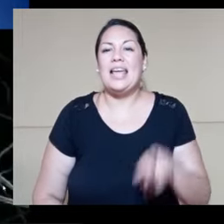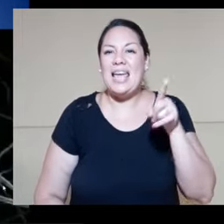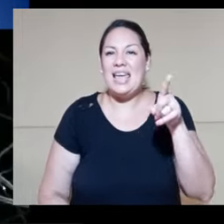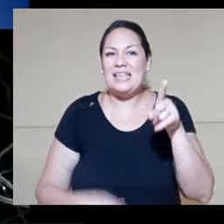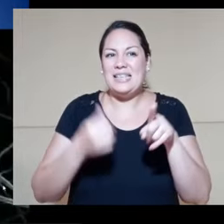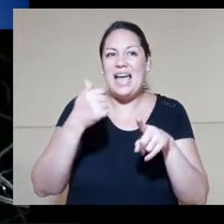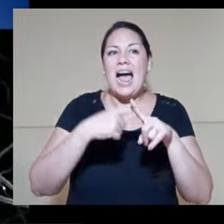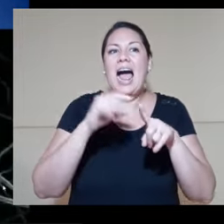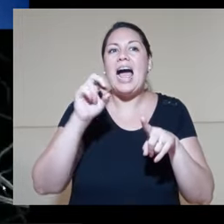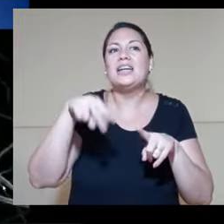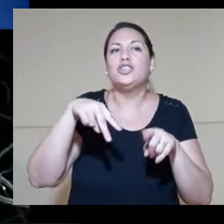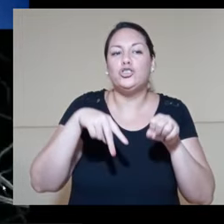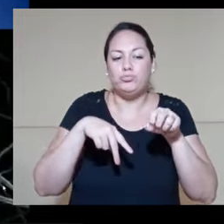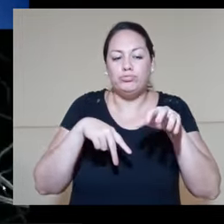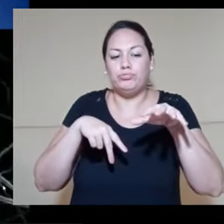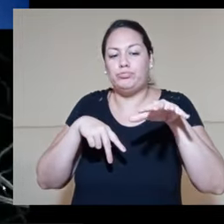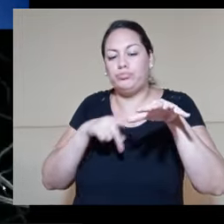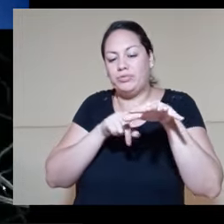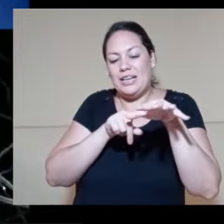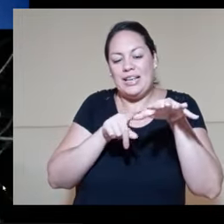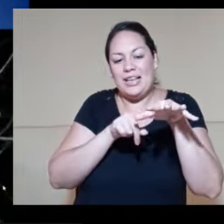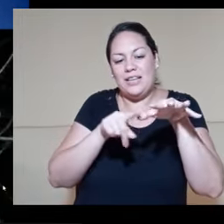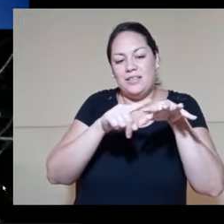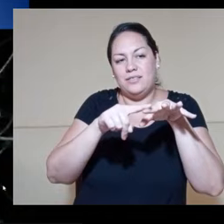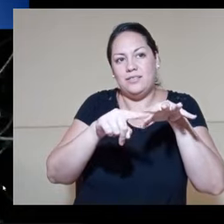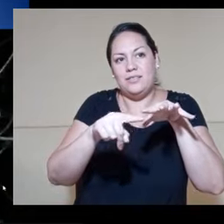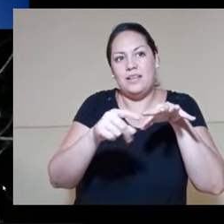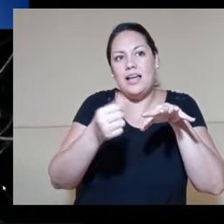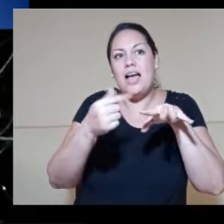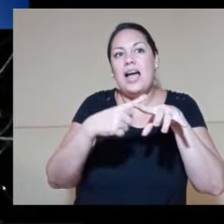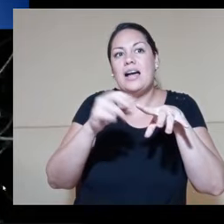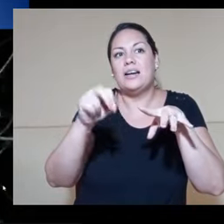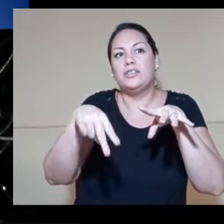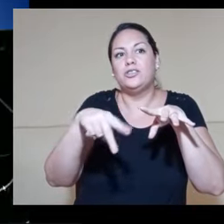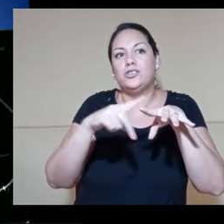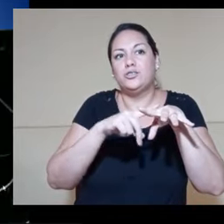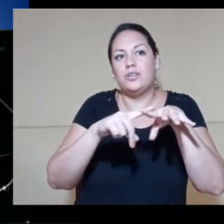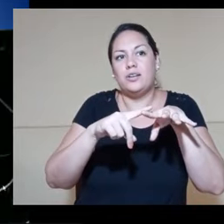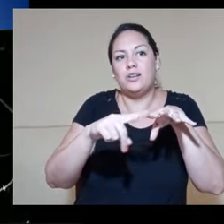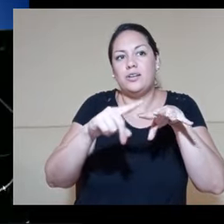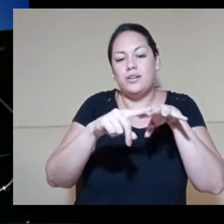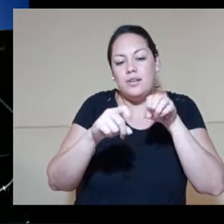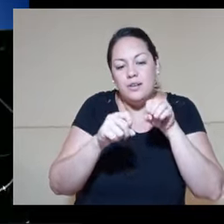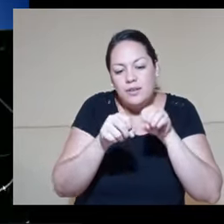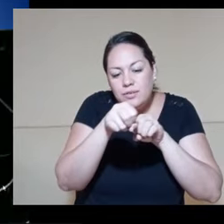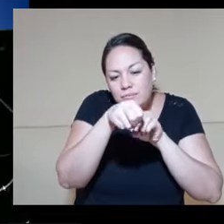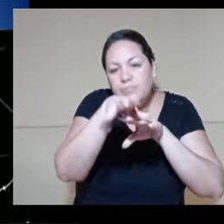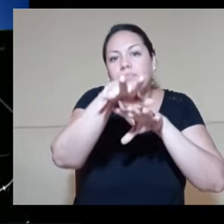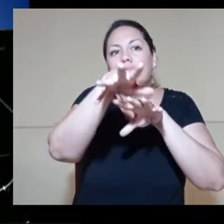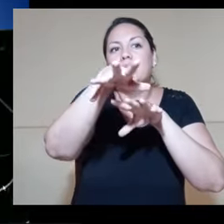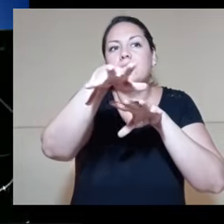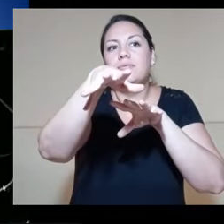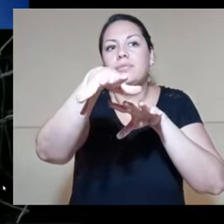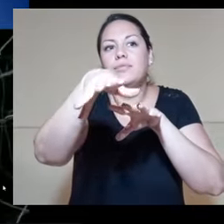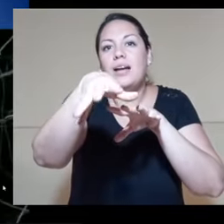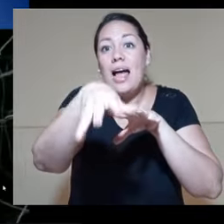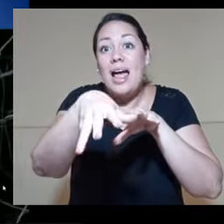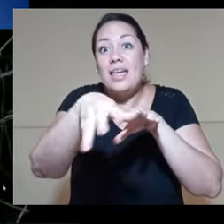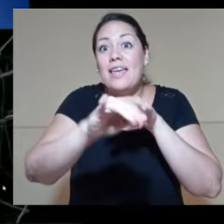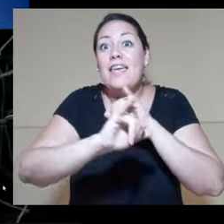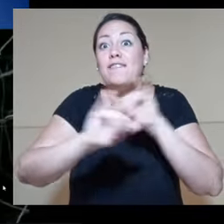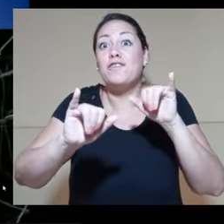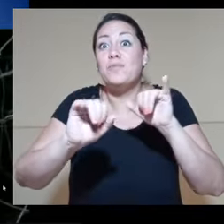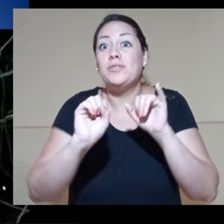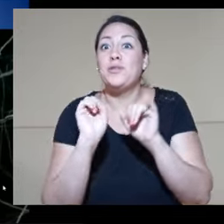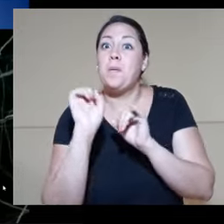¿Eh? ¿Ven? Ese es el axón. Va viajando las vesículas por el neurotransmisor y ahí se